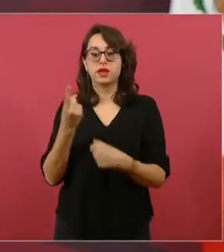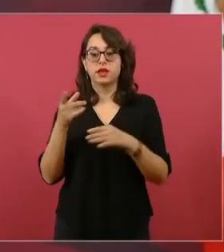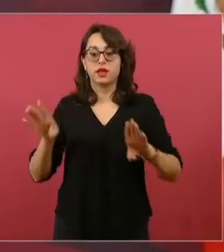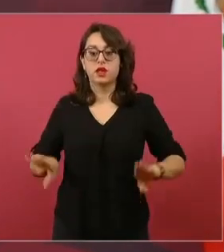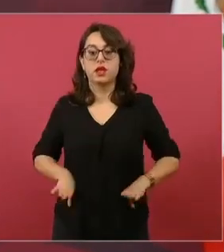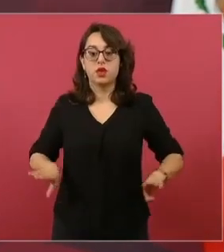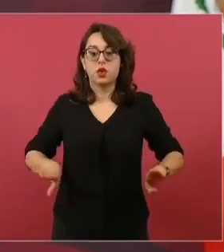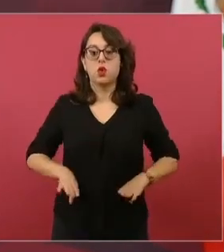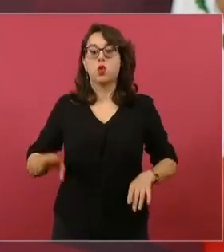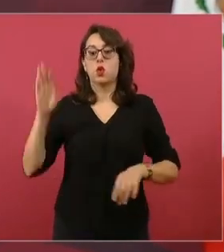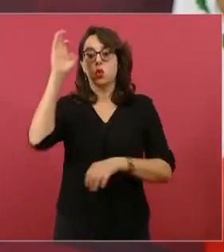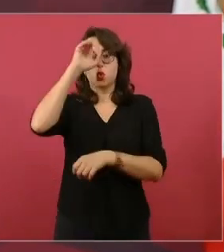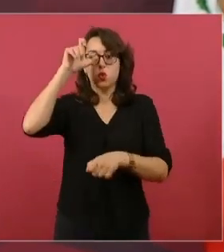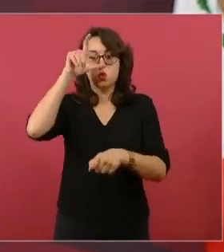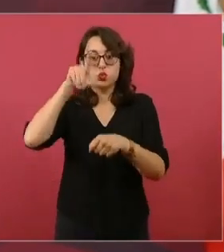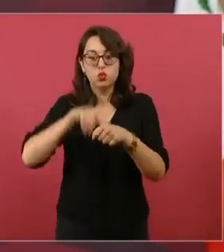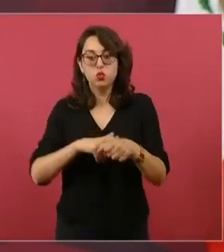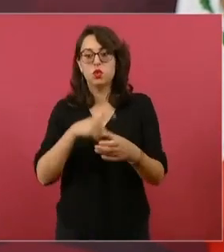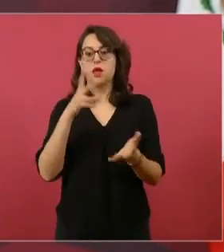más valores,